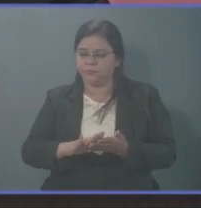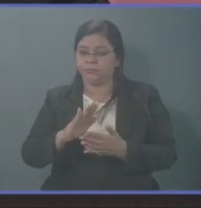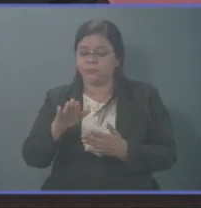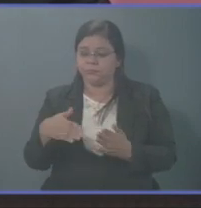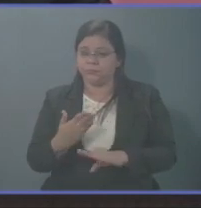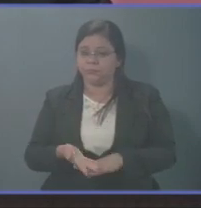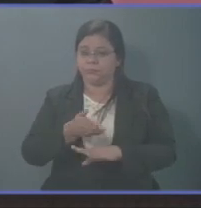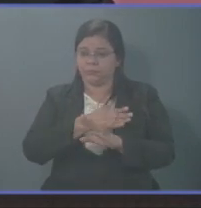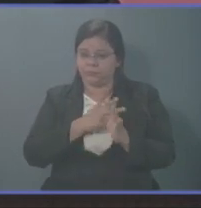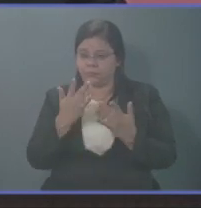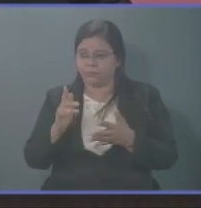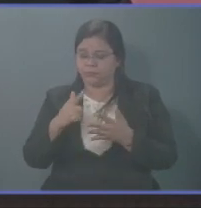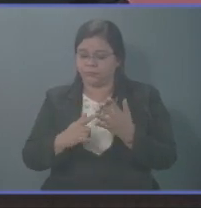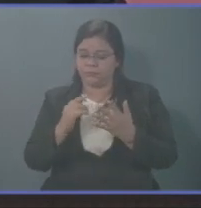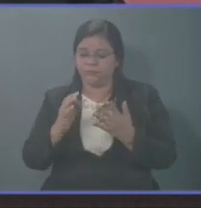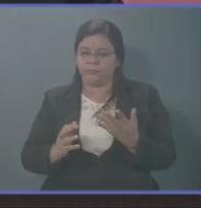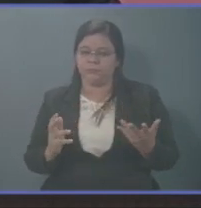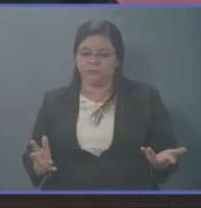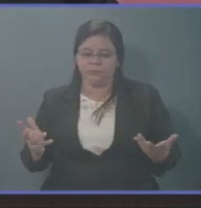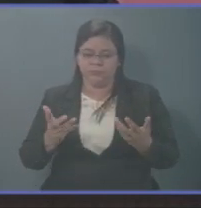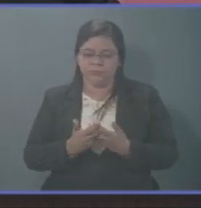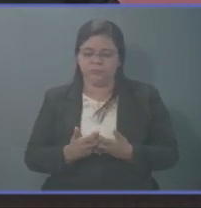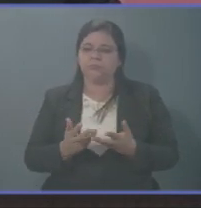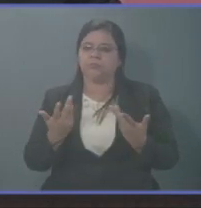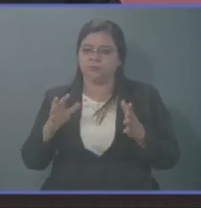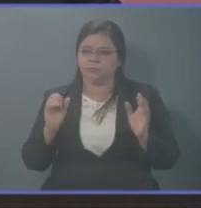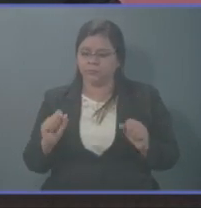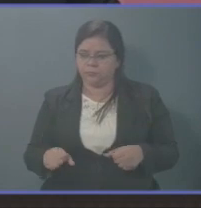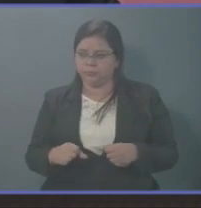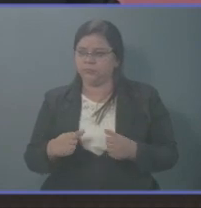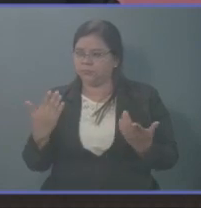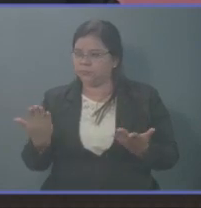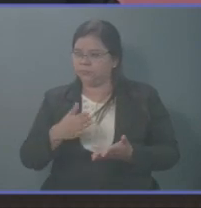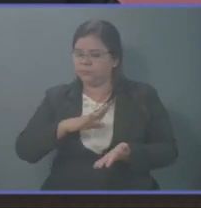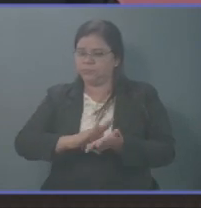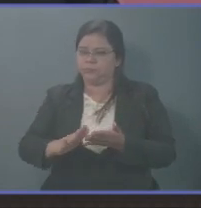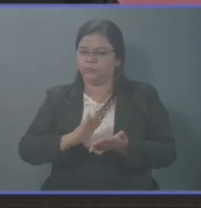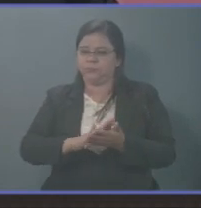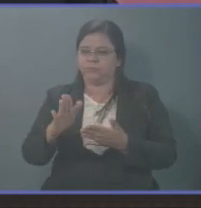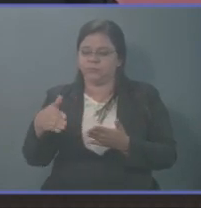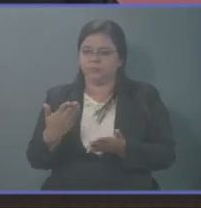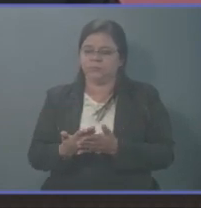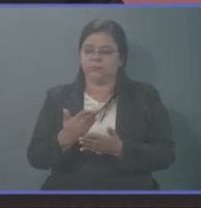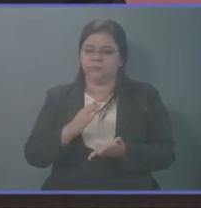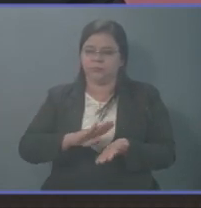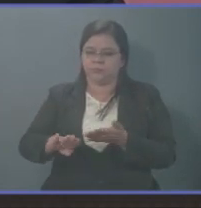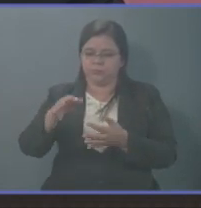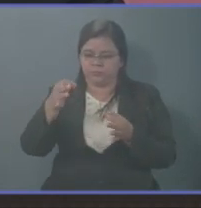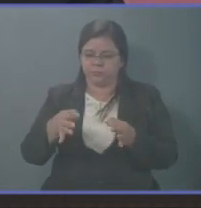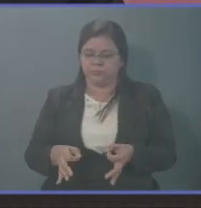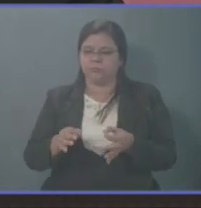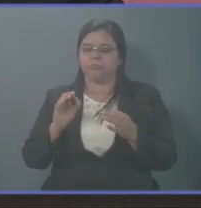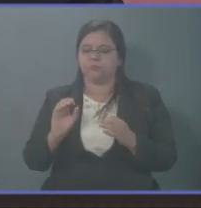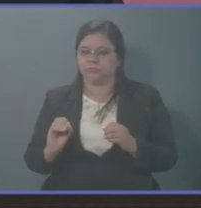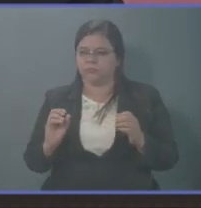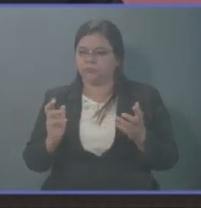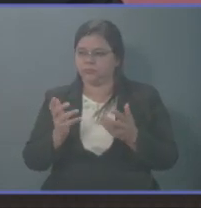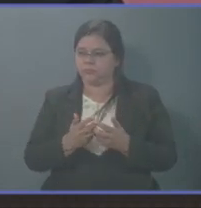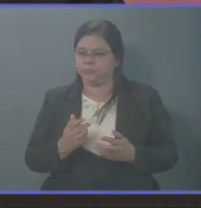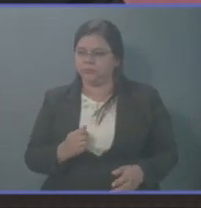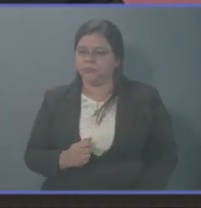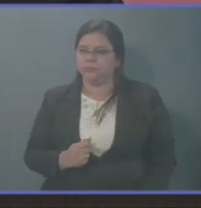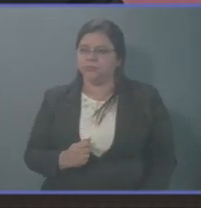que legalmente corresponde, a fin que realice la liquidación de la contribución original o complementaria a